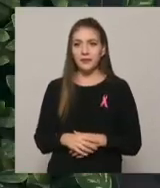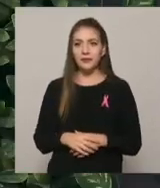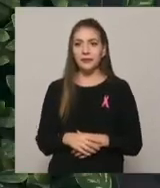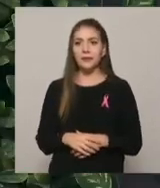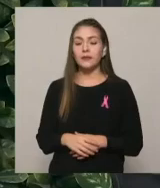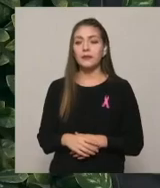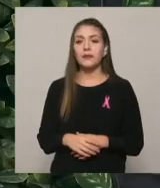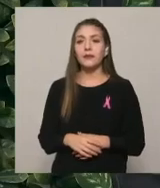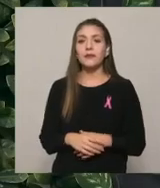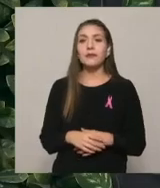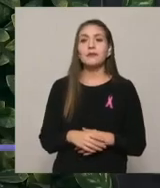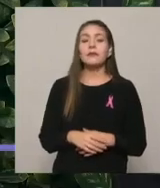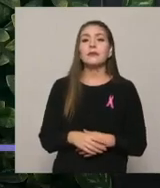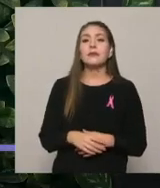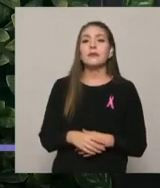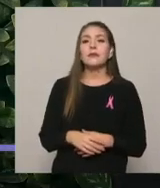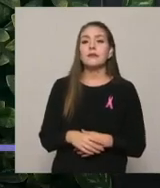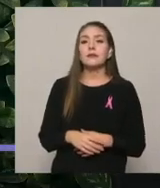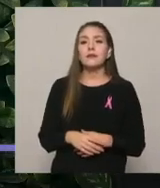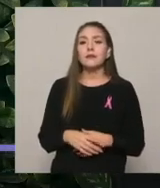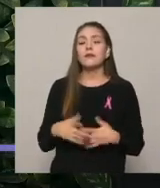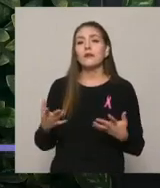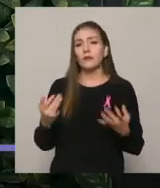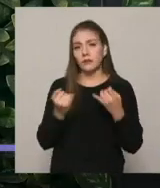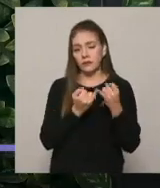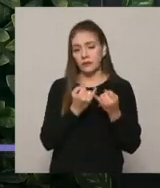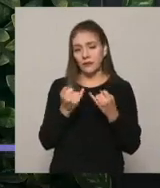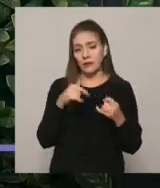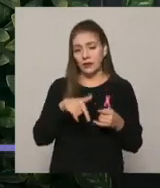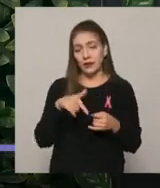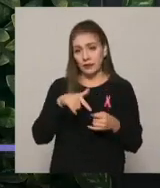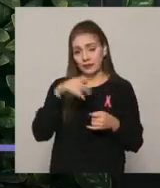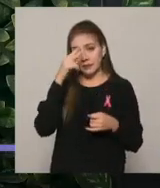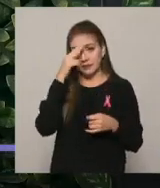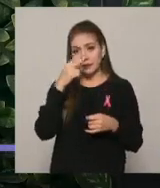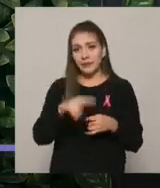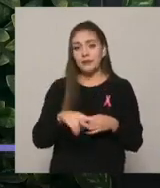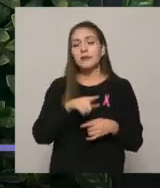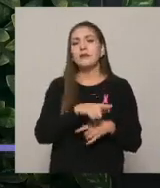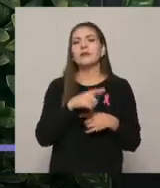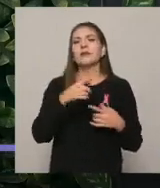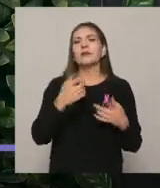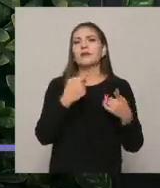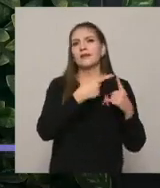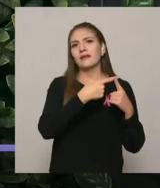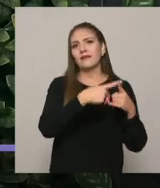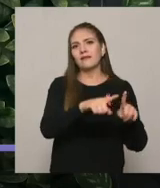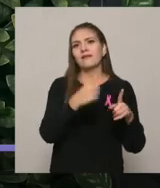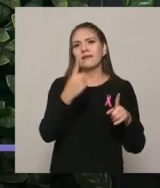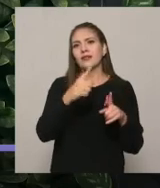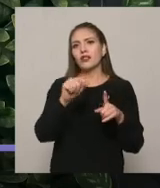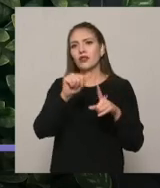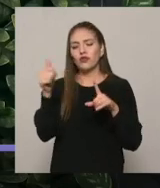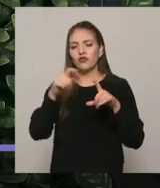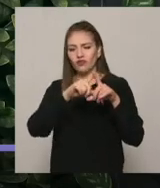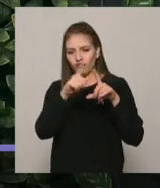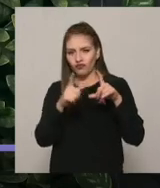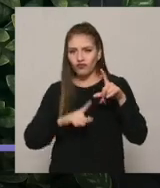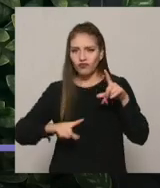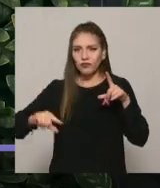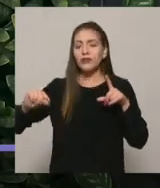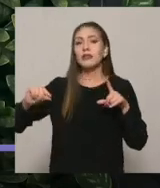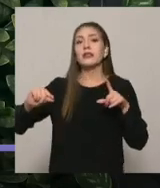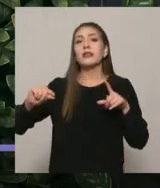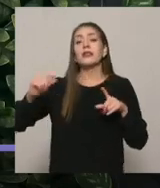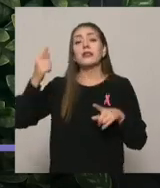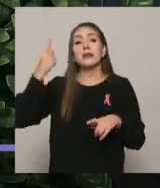Afortunadamente en la Ciudad de México se vive un panorama diferente a lo que acontece en el interior de la República, lo cual no quiere